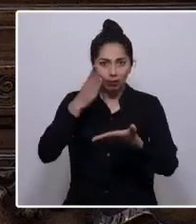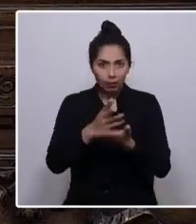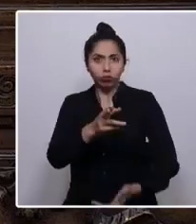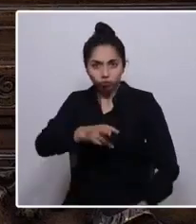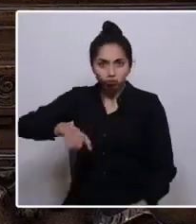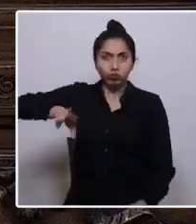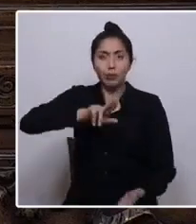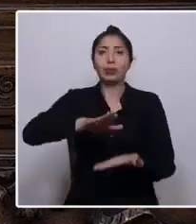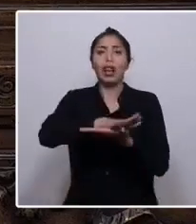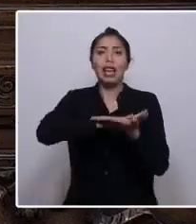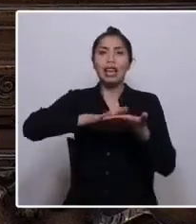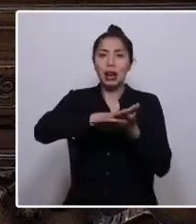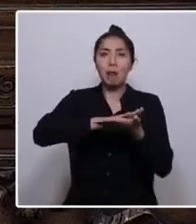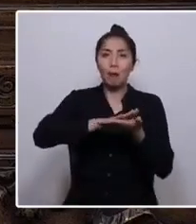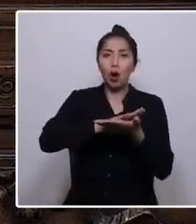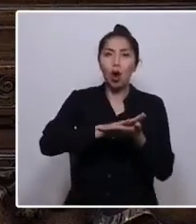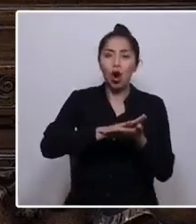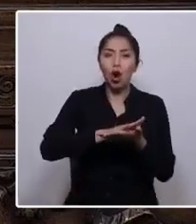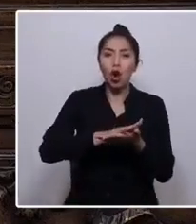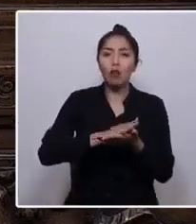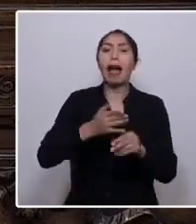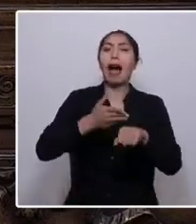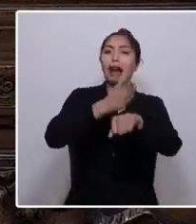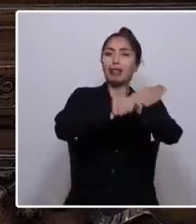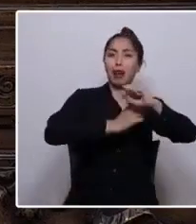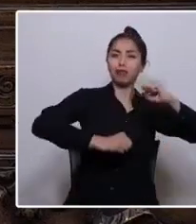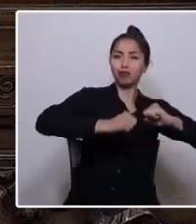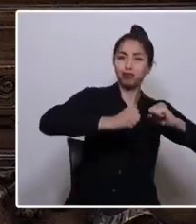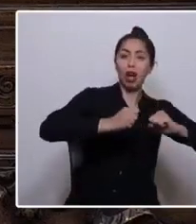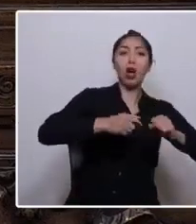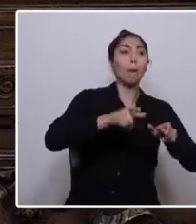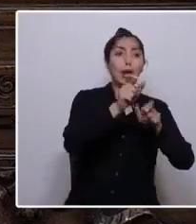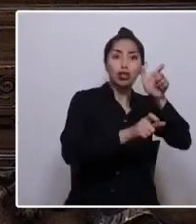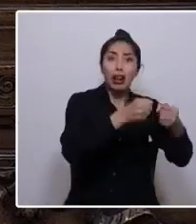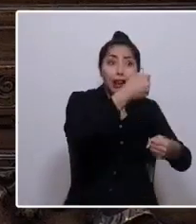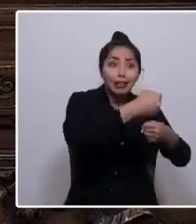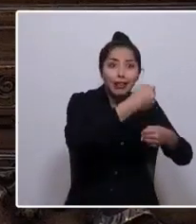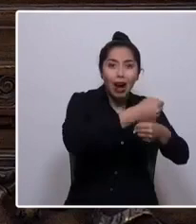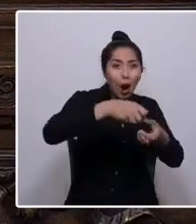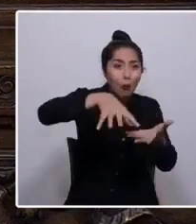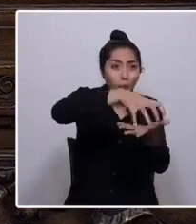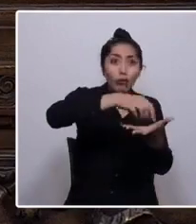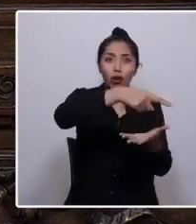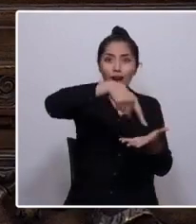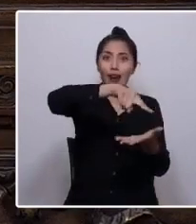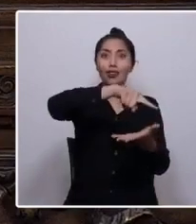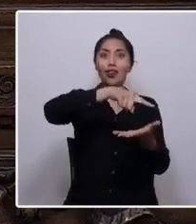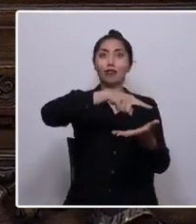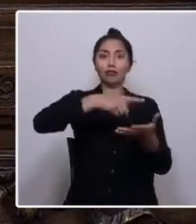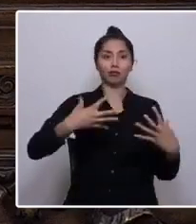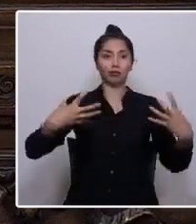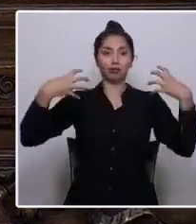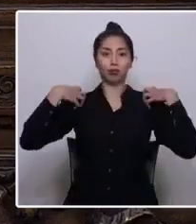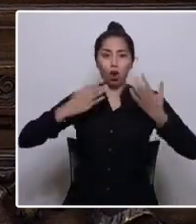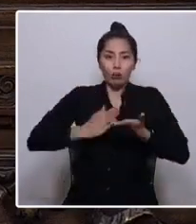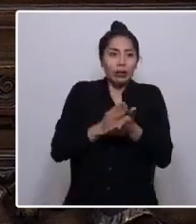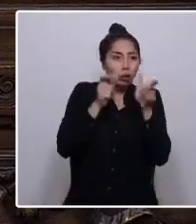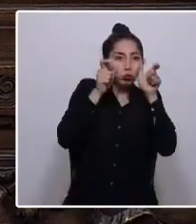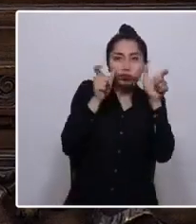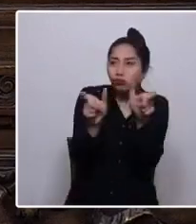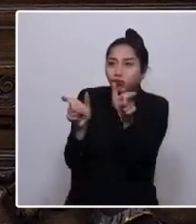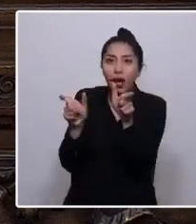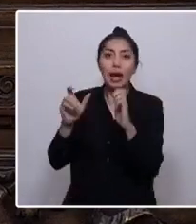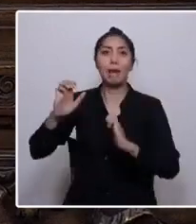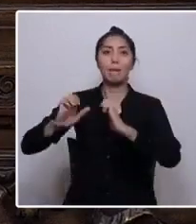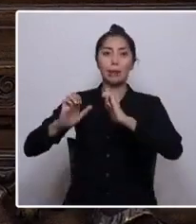ejemplo de los cordones industriales para que sean la clase trabajadora y el pueblo quienes comiencen a controlar las empresas que